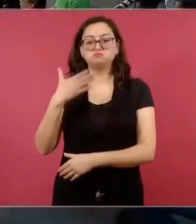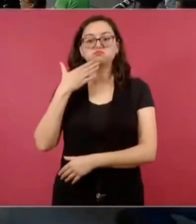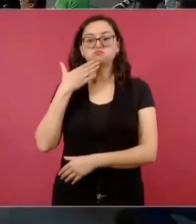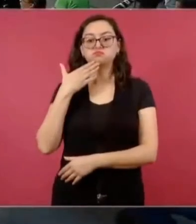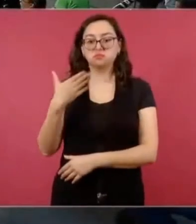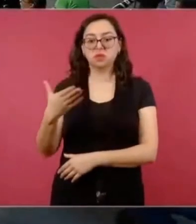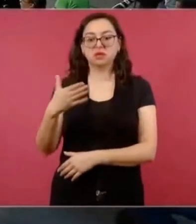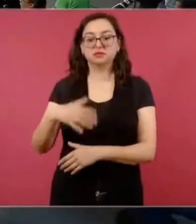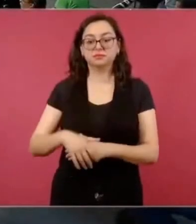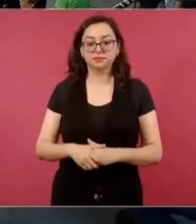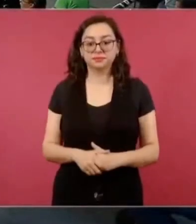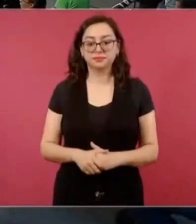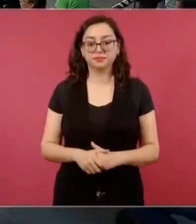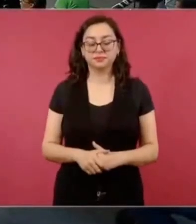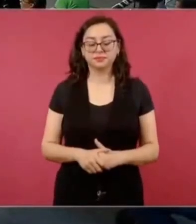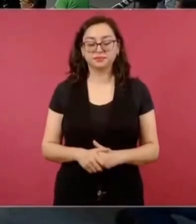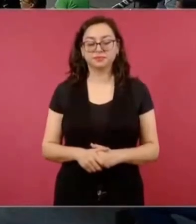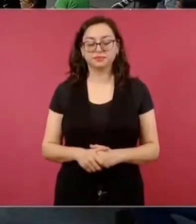el fideicomiso.